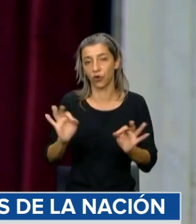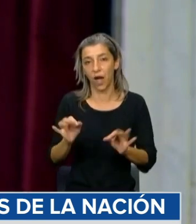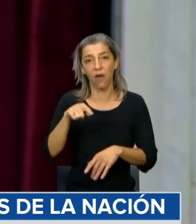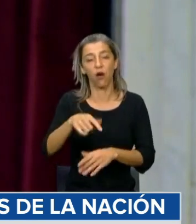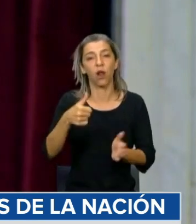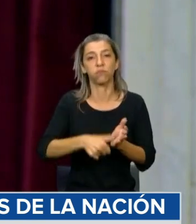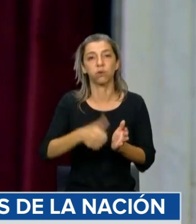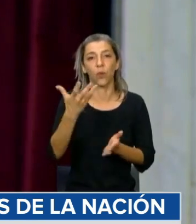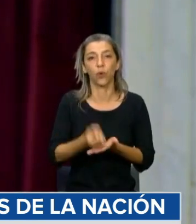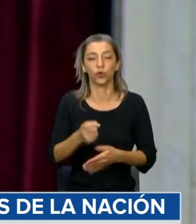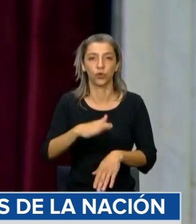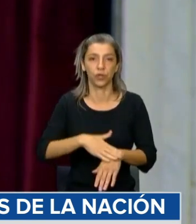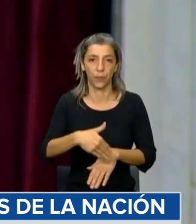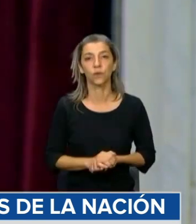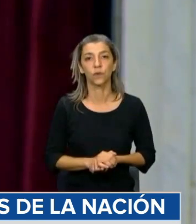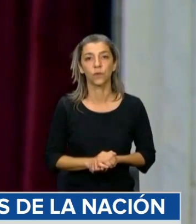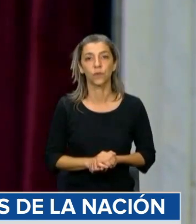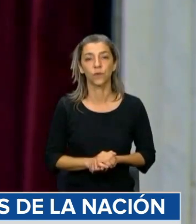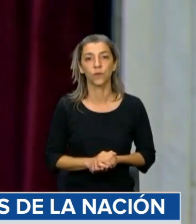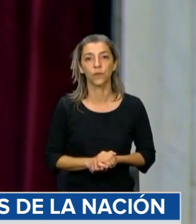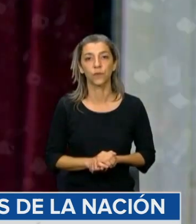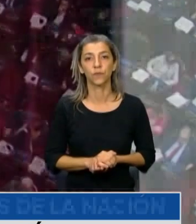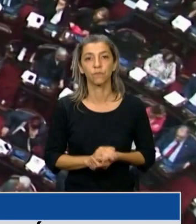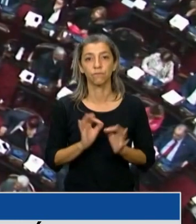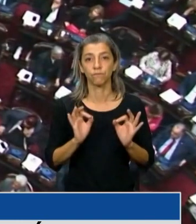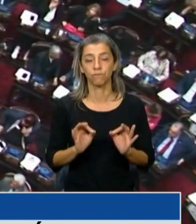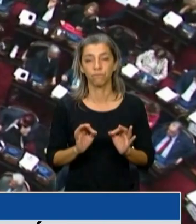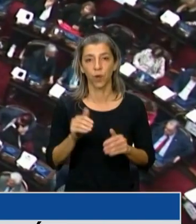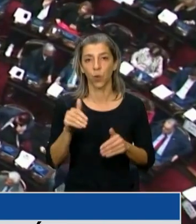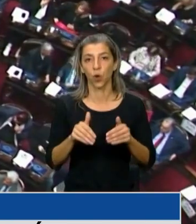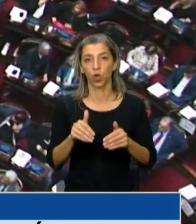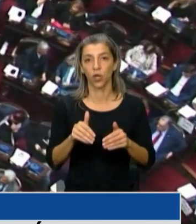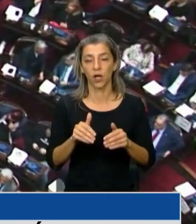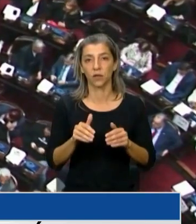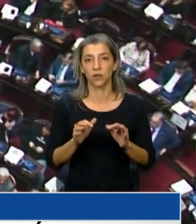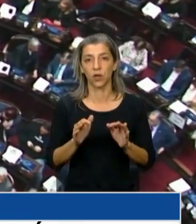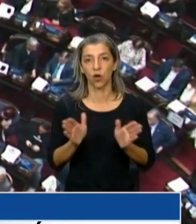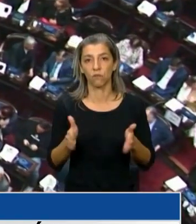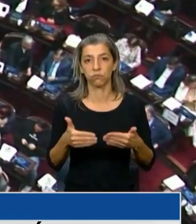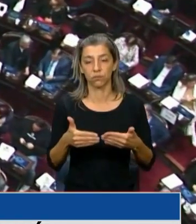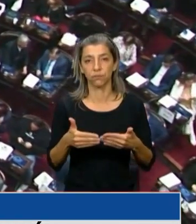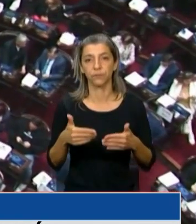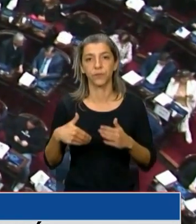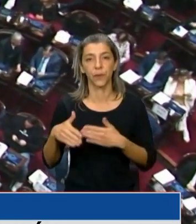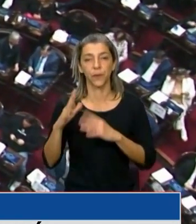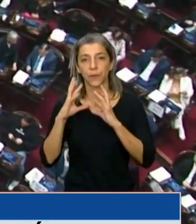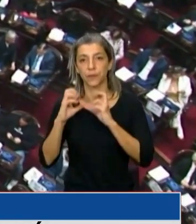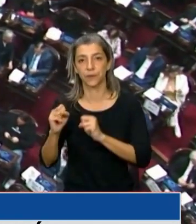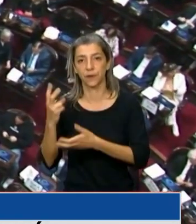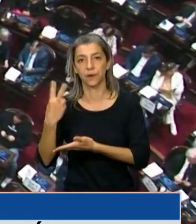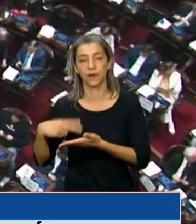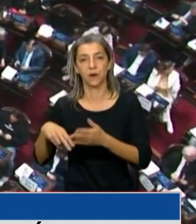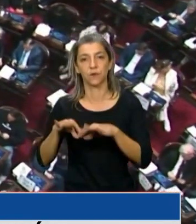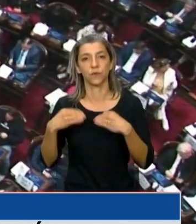marcar su voto. Tiempo. Se cierra la votación. Por secretaría se dará lectura del resultado de